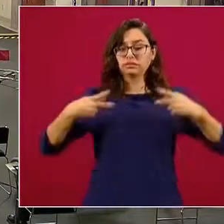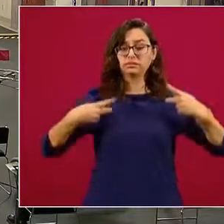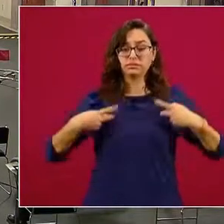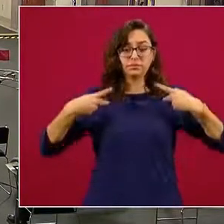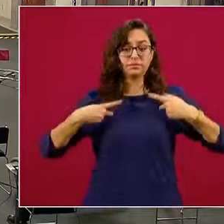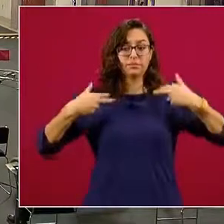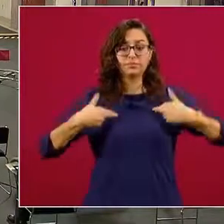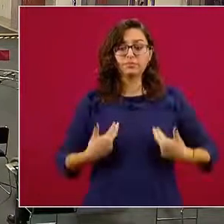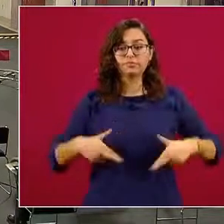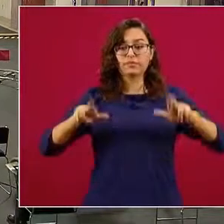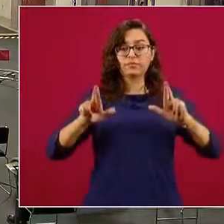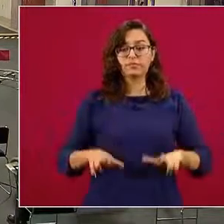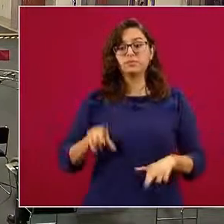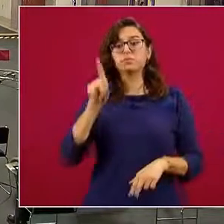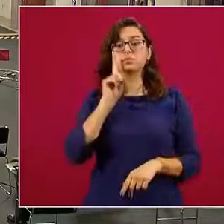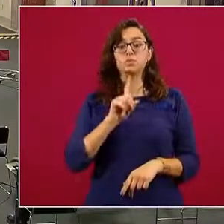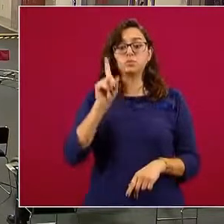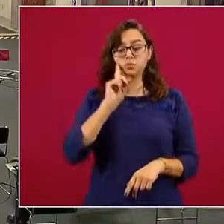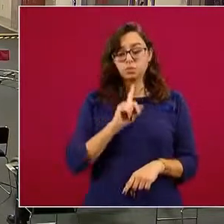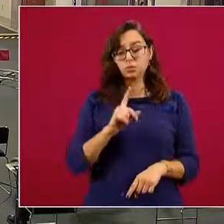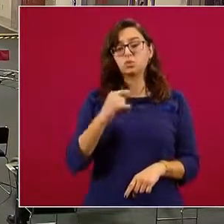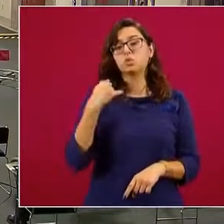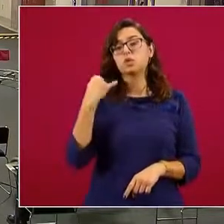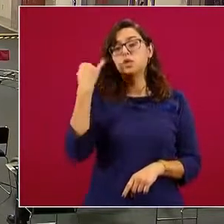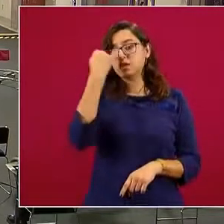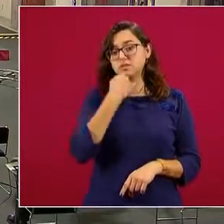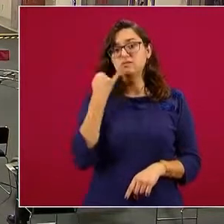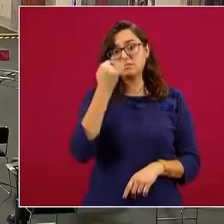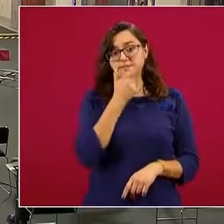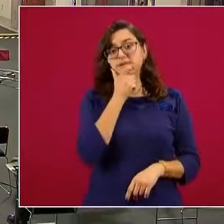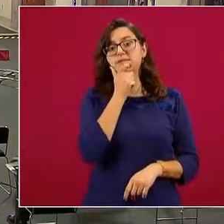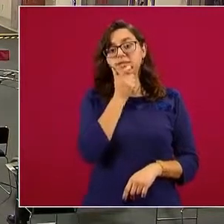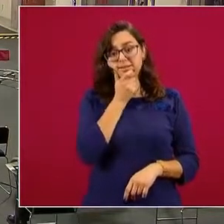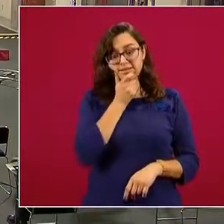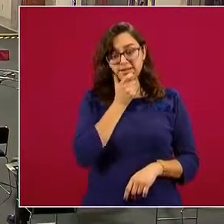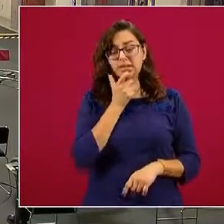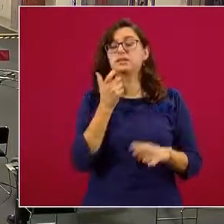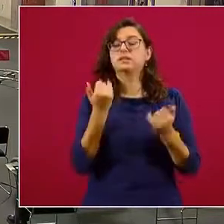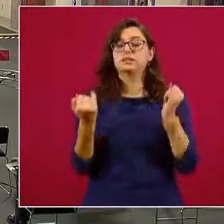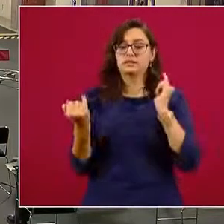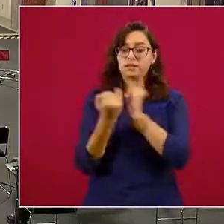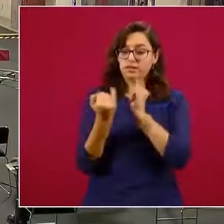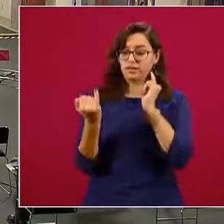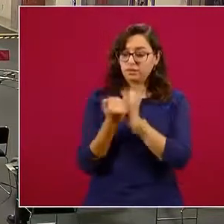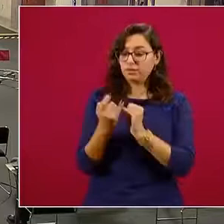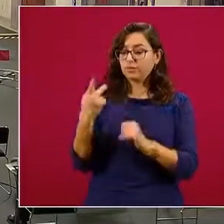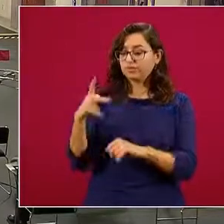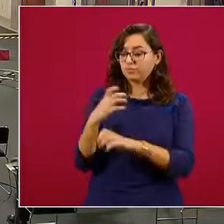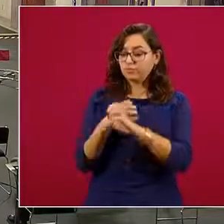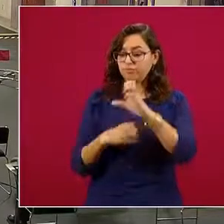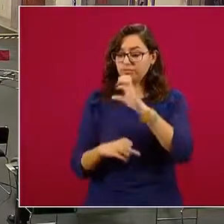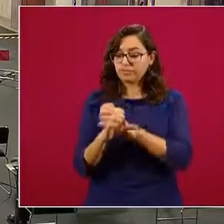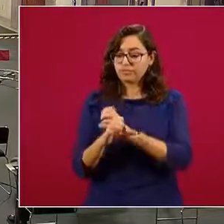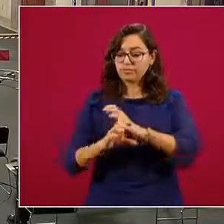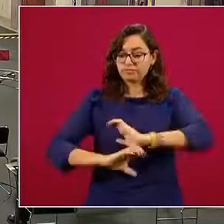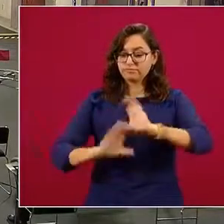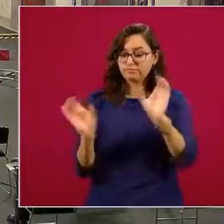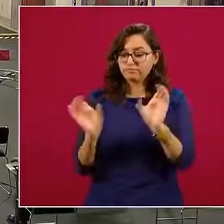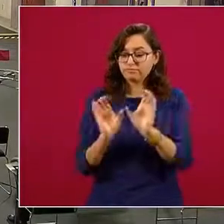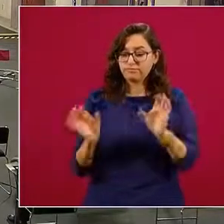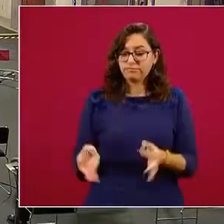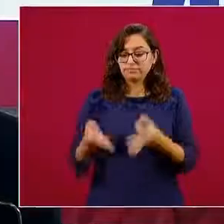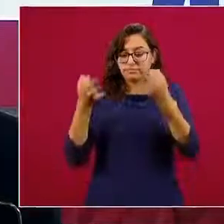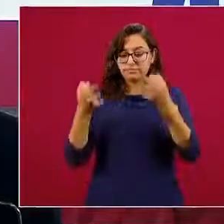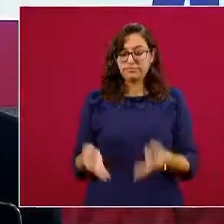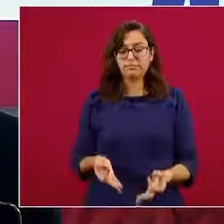represente a la empresa sea mujer y hable inglés, que cuente con certificaciones de sus productos, certificaciones de calidad,